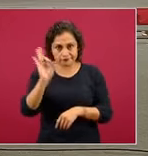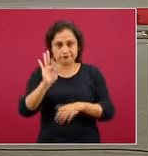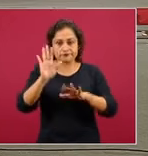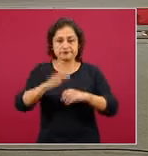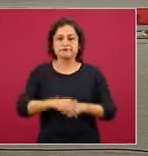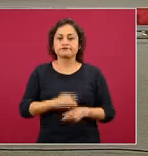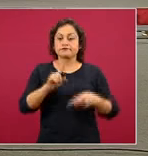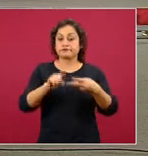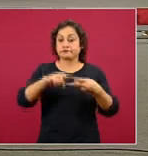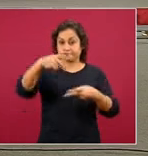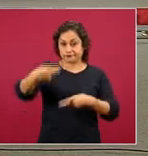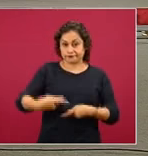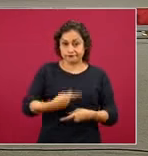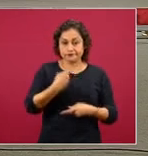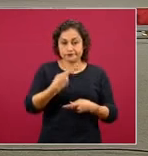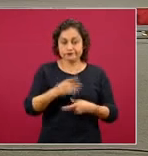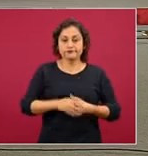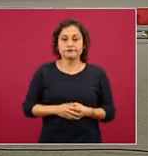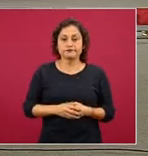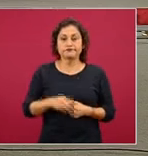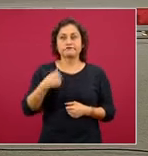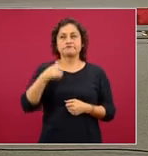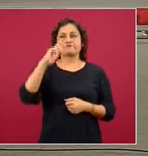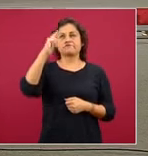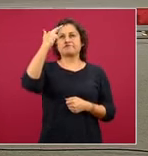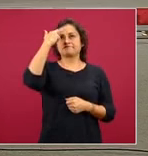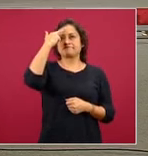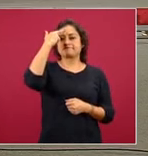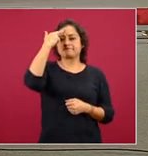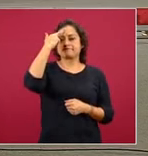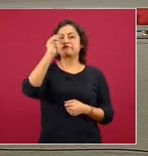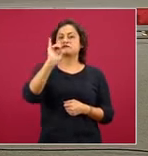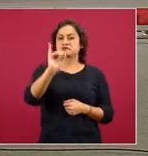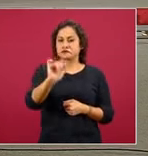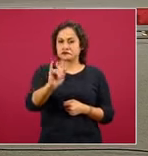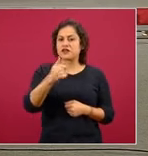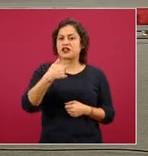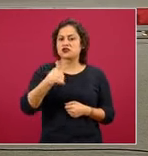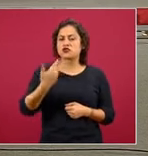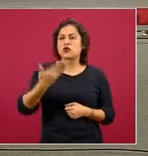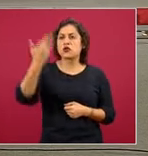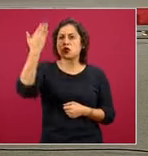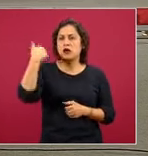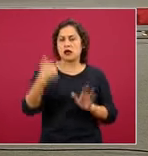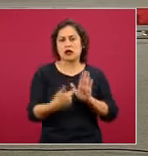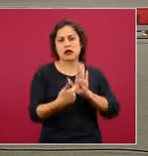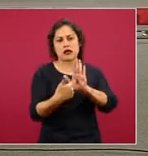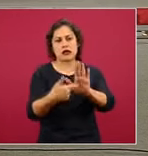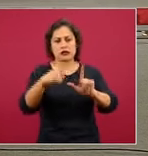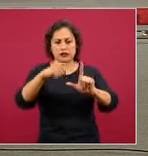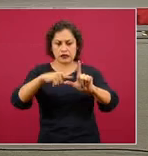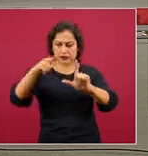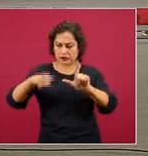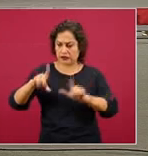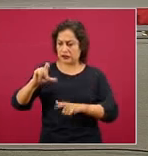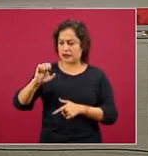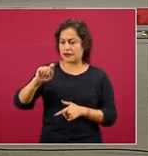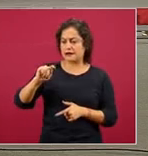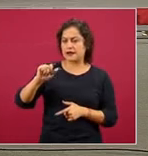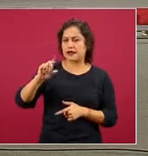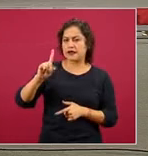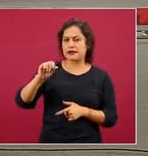segunda pregunta, tengo que recordar, sí, yo presenté unas curvas de letalidad por entidad